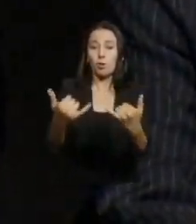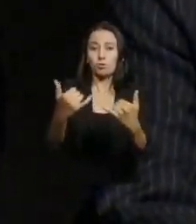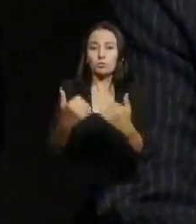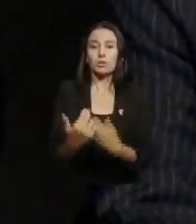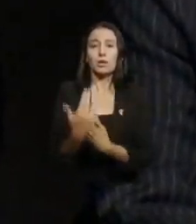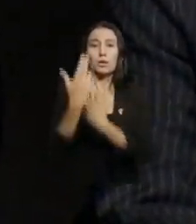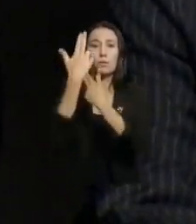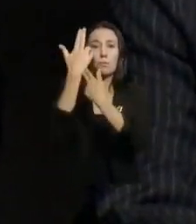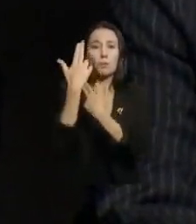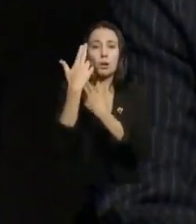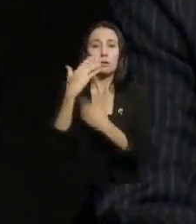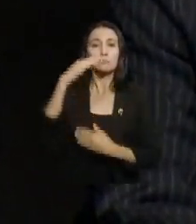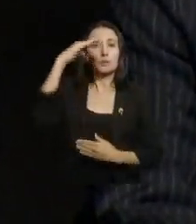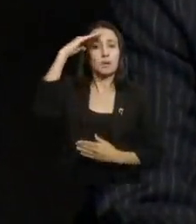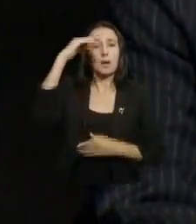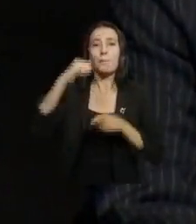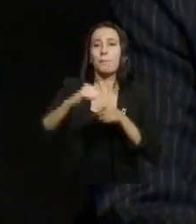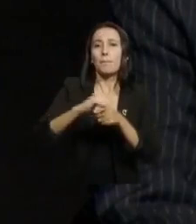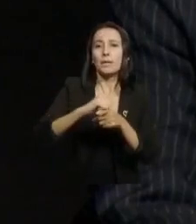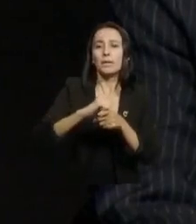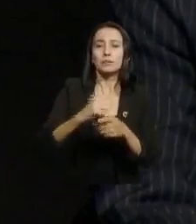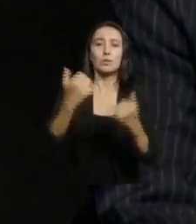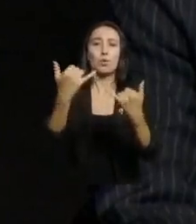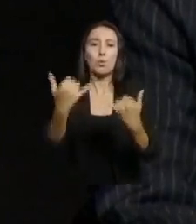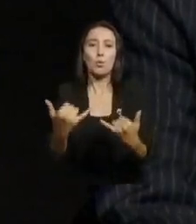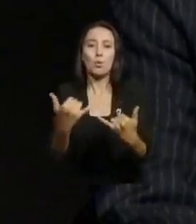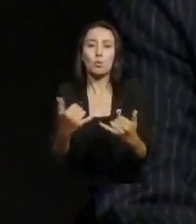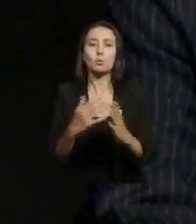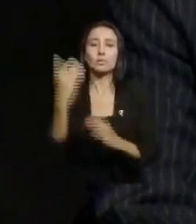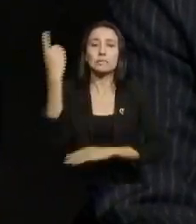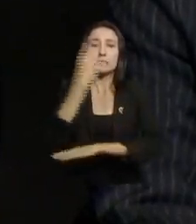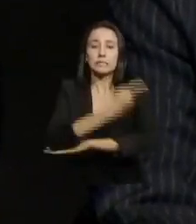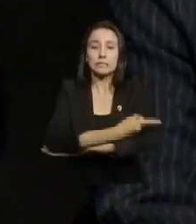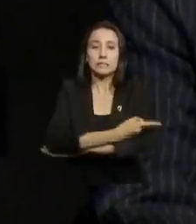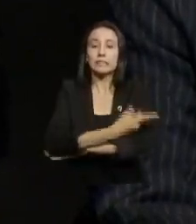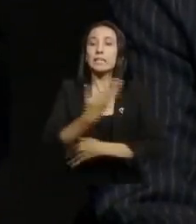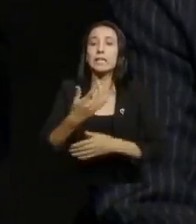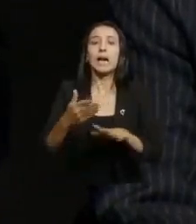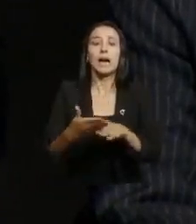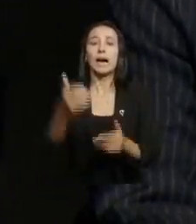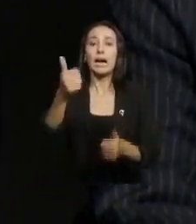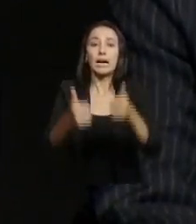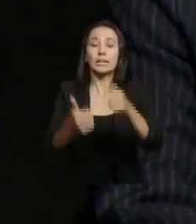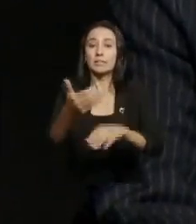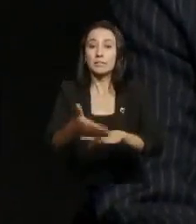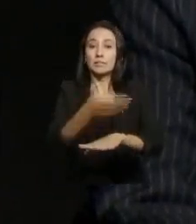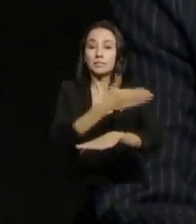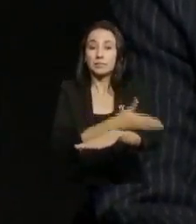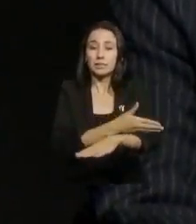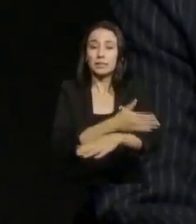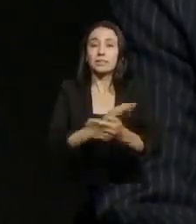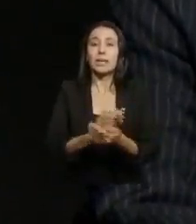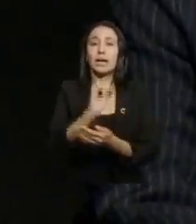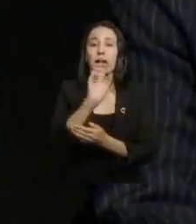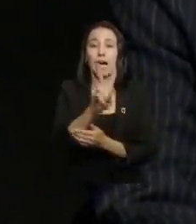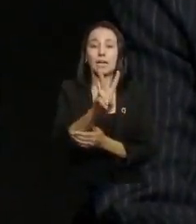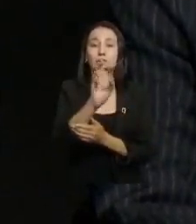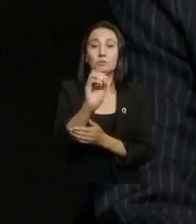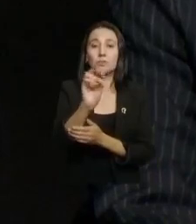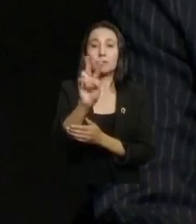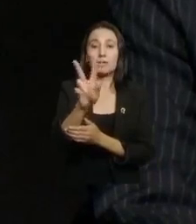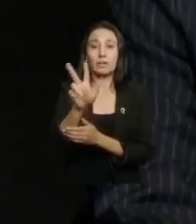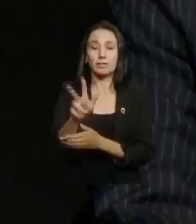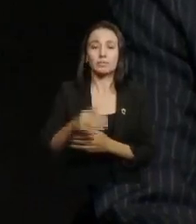Policía Nacional dentro de la jornada de sufragio en las elecciones presidenciales y legislativas